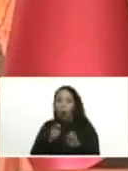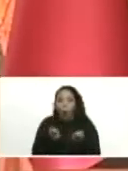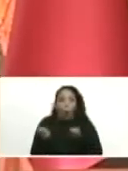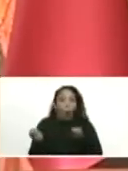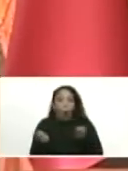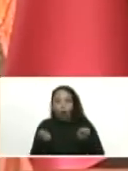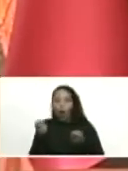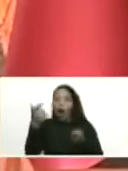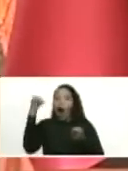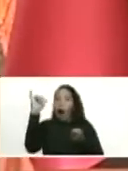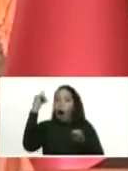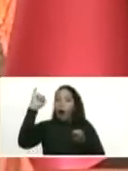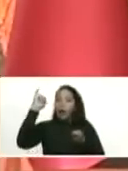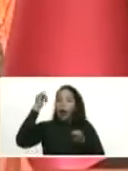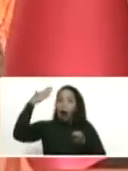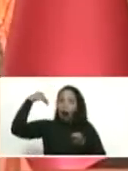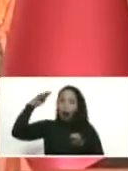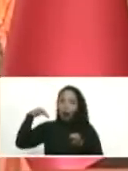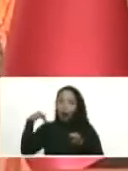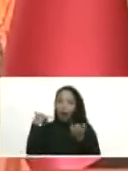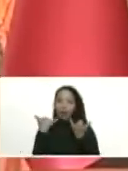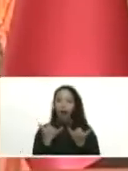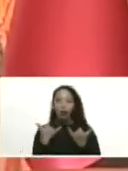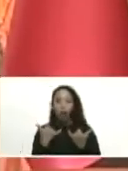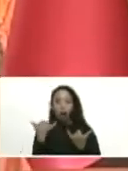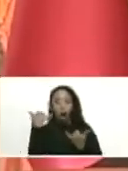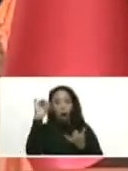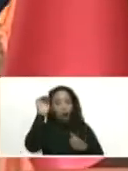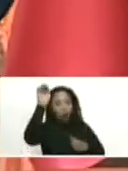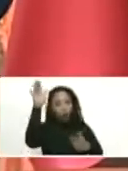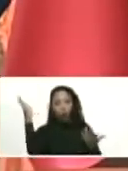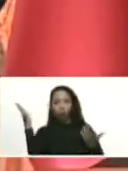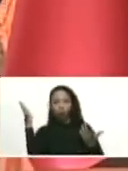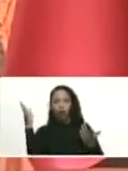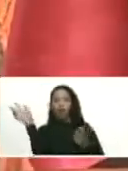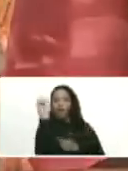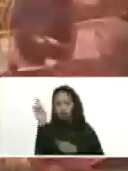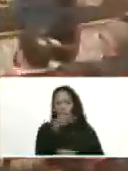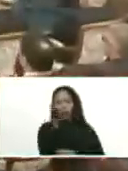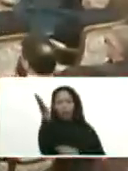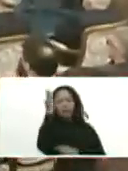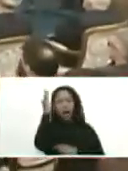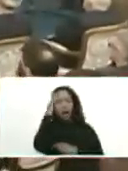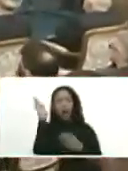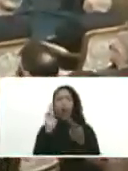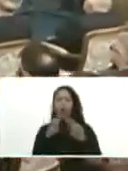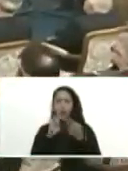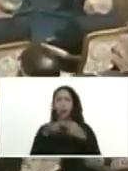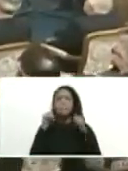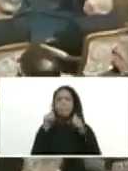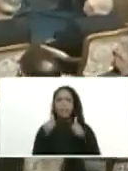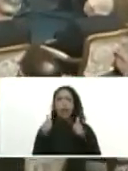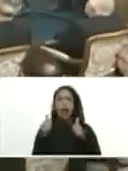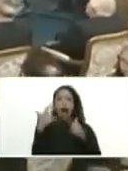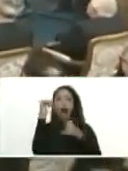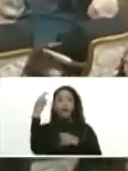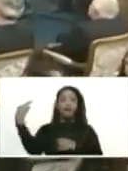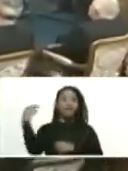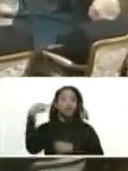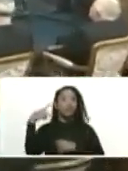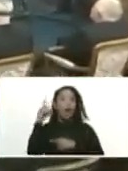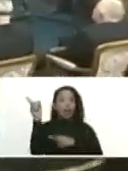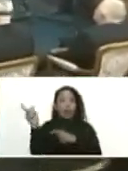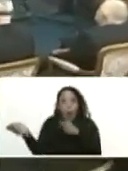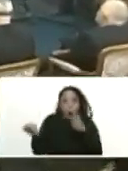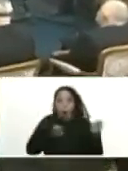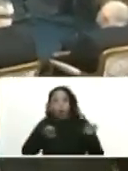que hayan existido o que existan. Venezuela, como usted sabe y conoce muy bien, ha sido víctima de todo ese